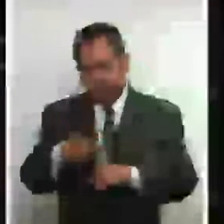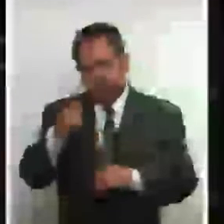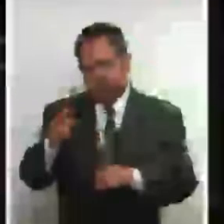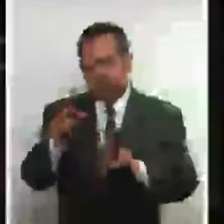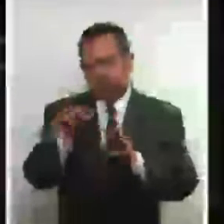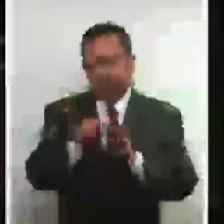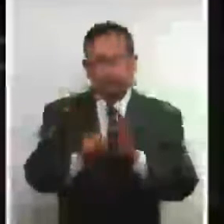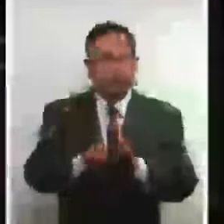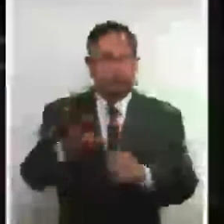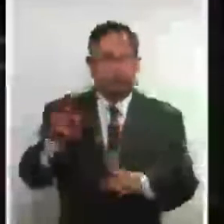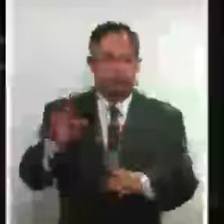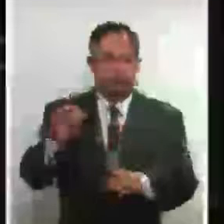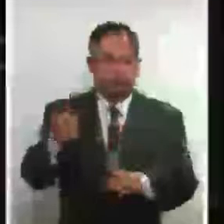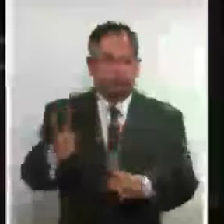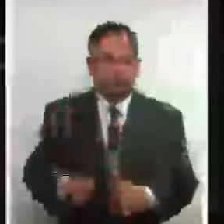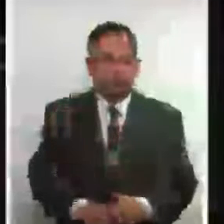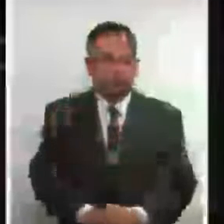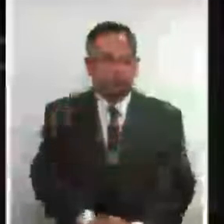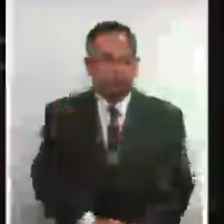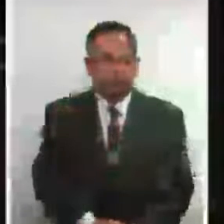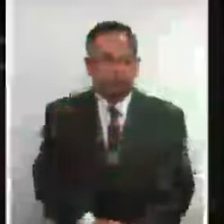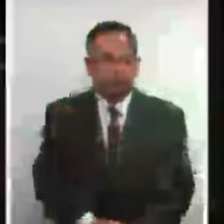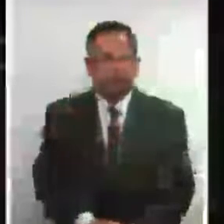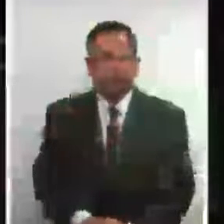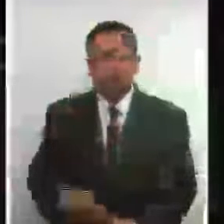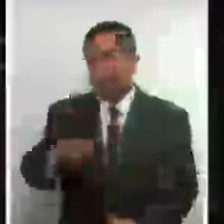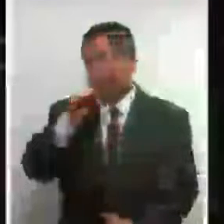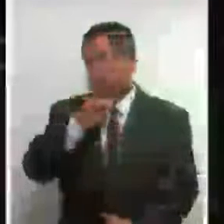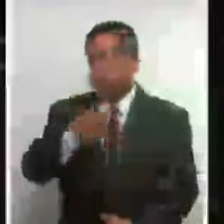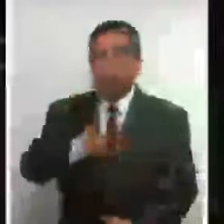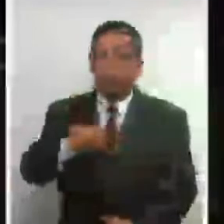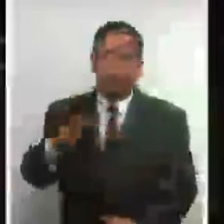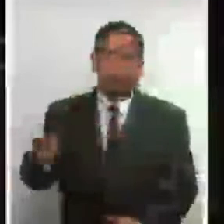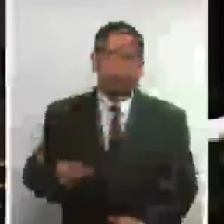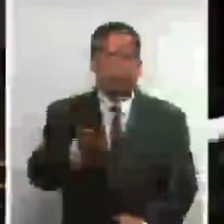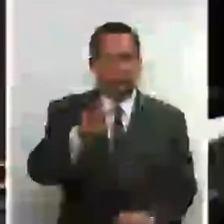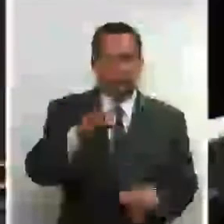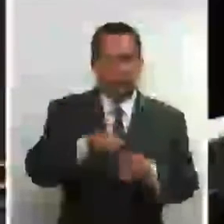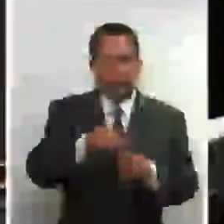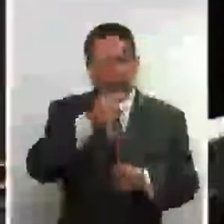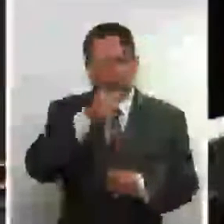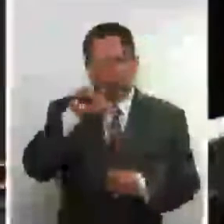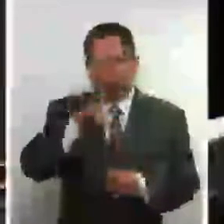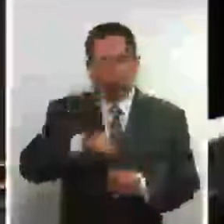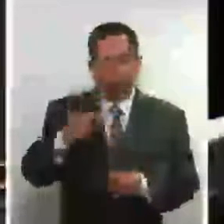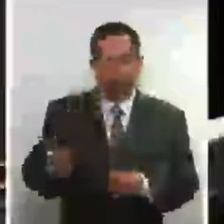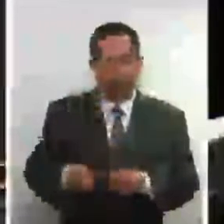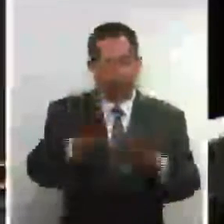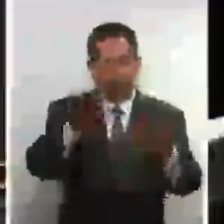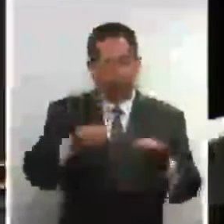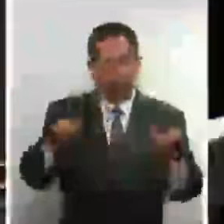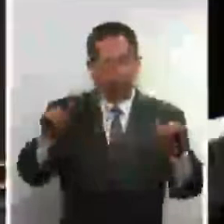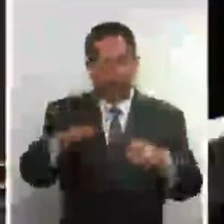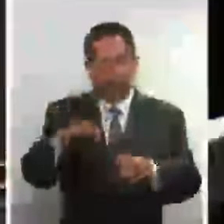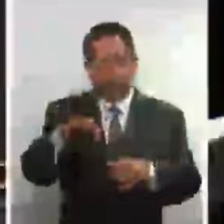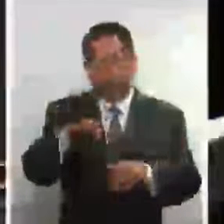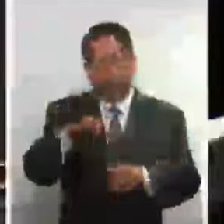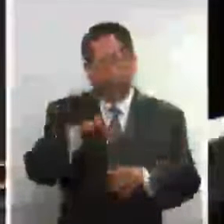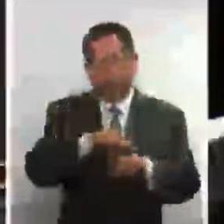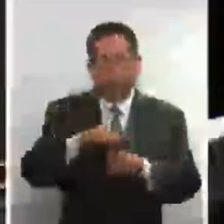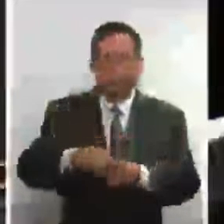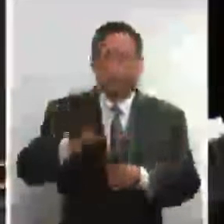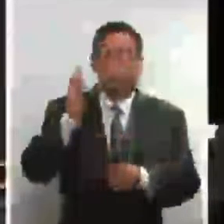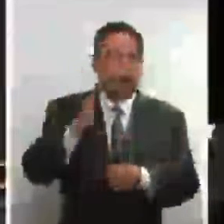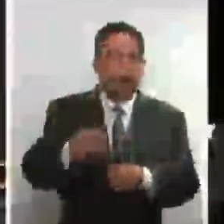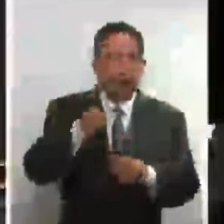del artículo 46. Por instrucciones de la Presidencia y en votación económica se consulta a la Asamblea si